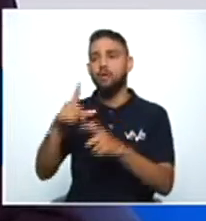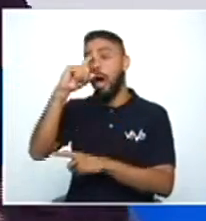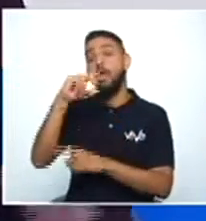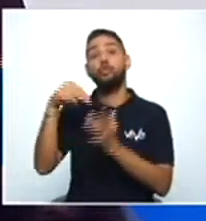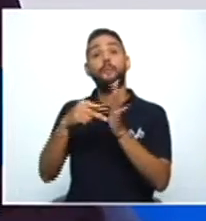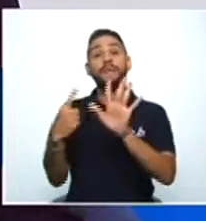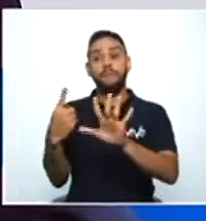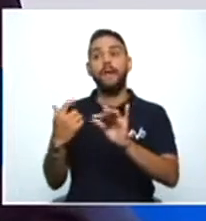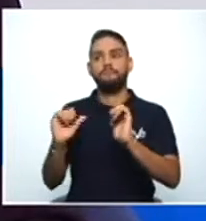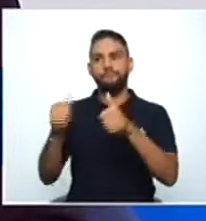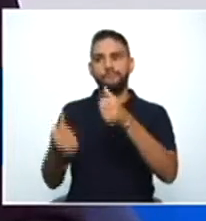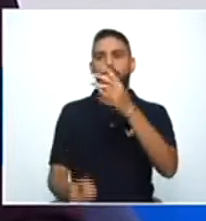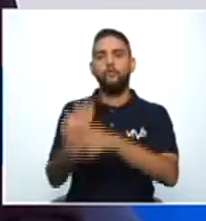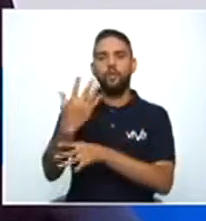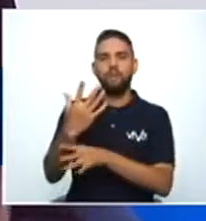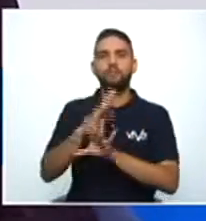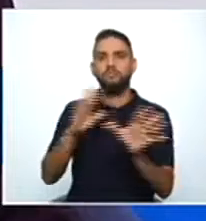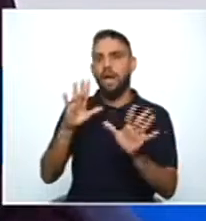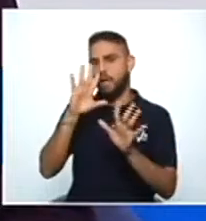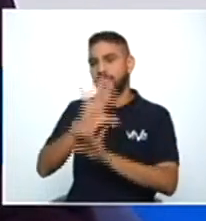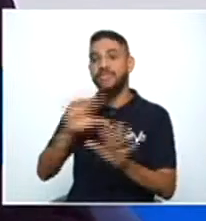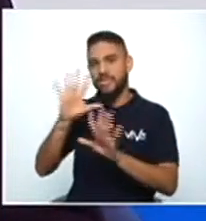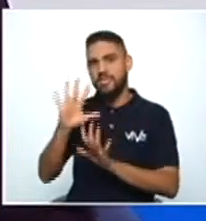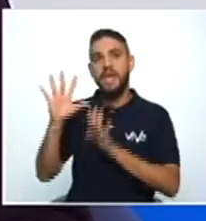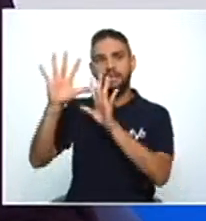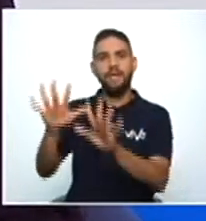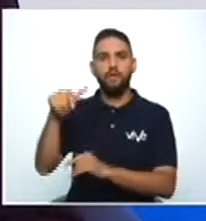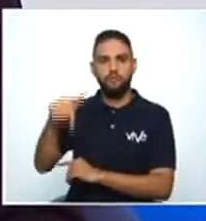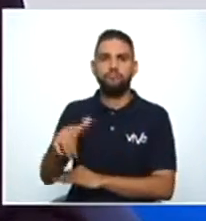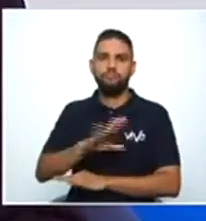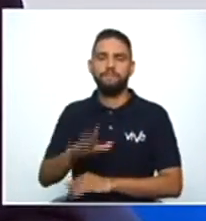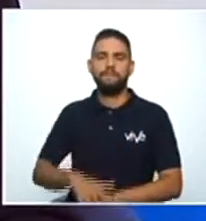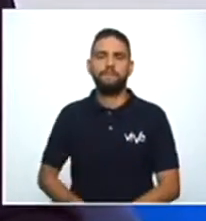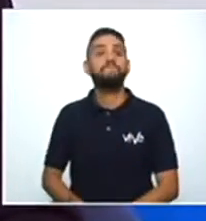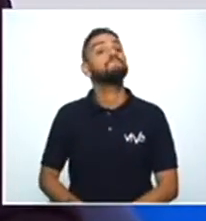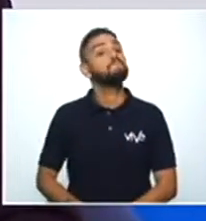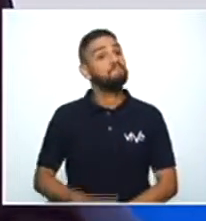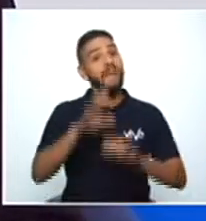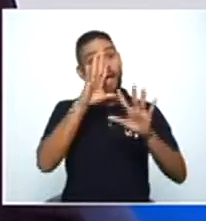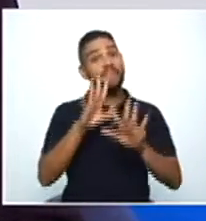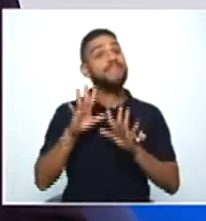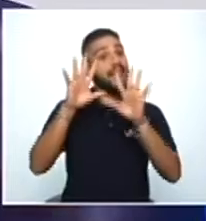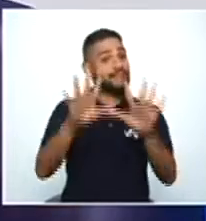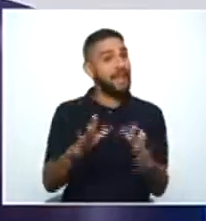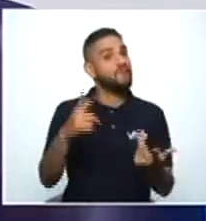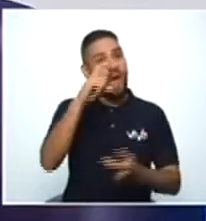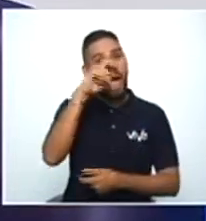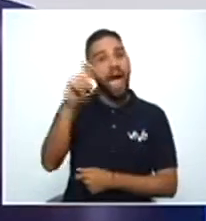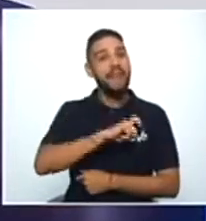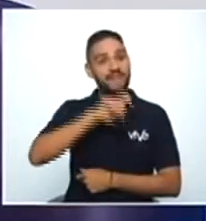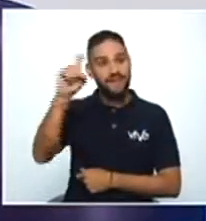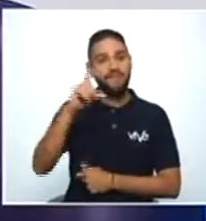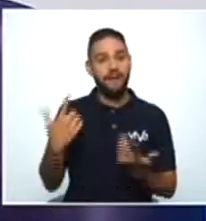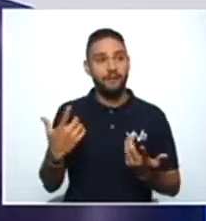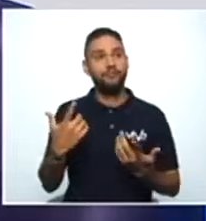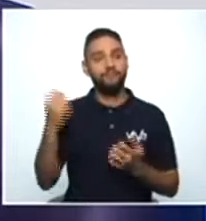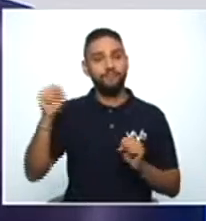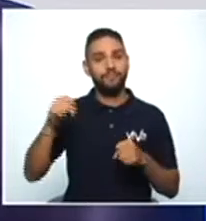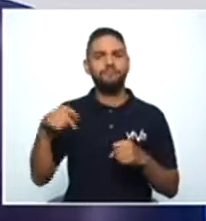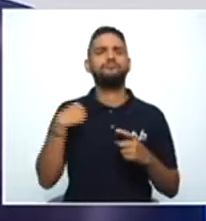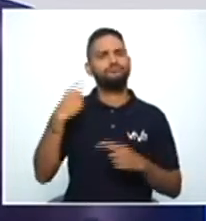este año si dios quiere que cumpliríamos 10 con institución bueno cumpliremos diez años y los invitaremos para celebrar esos diez años - que